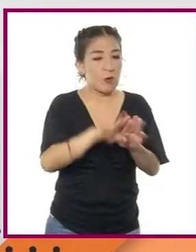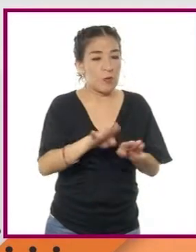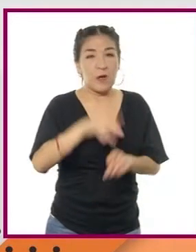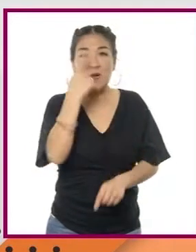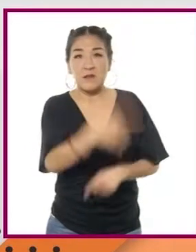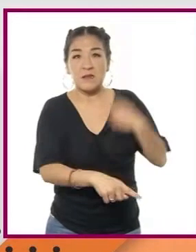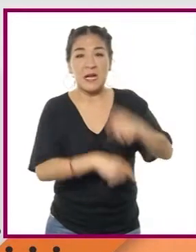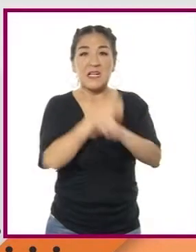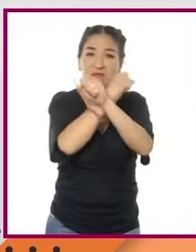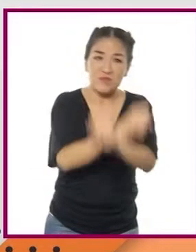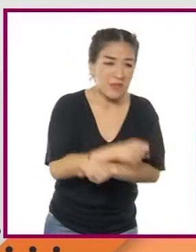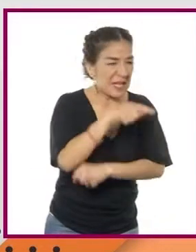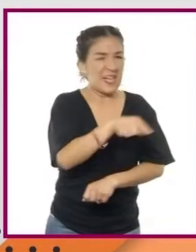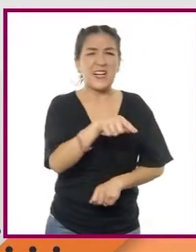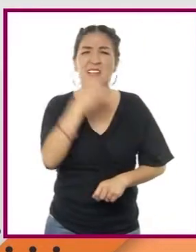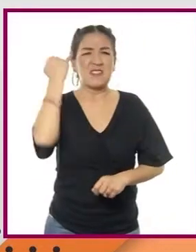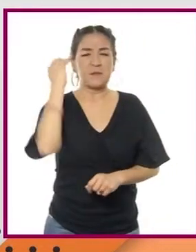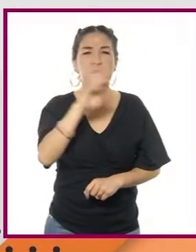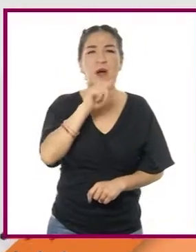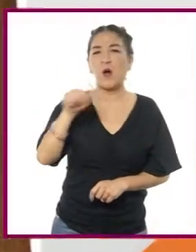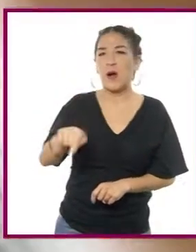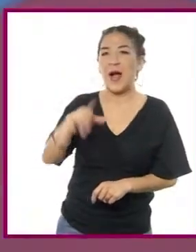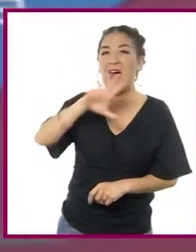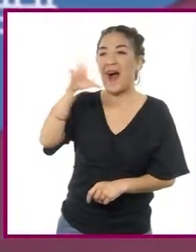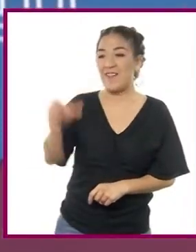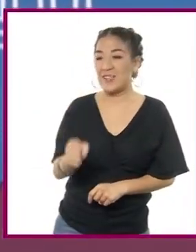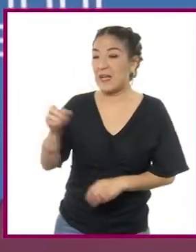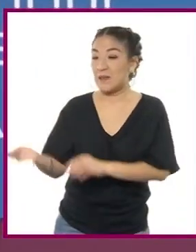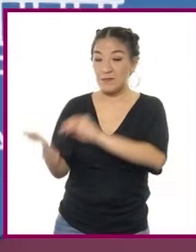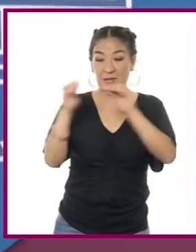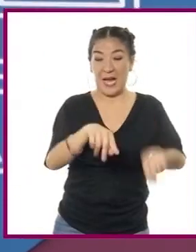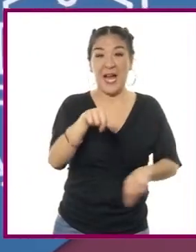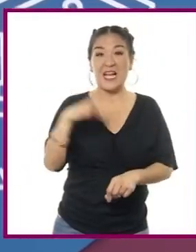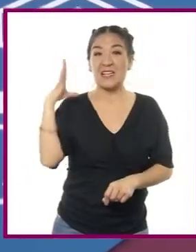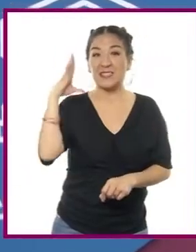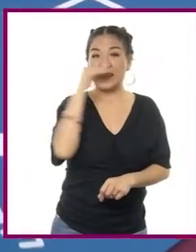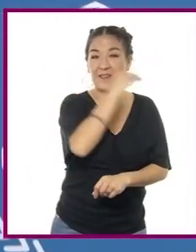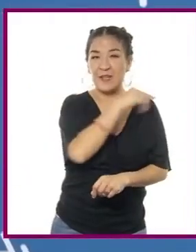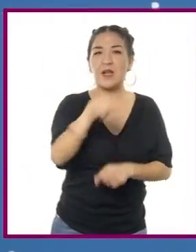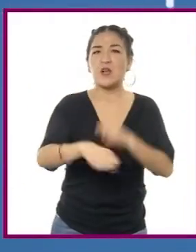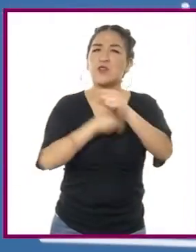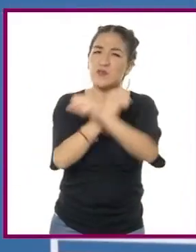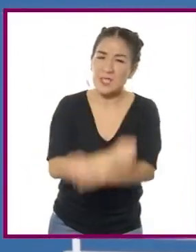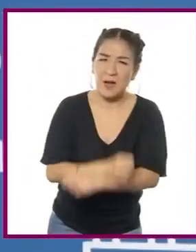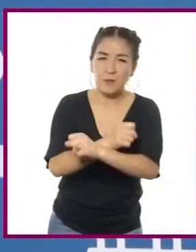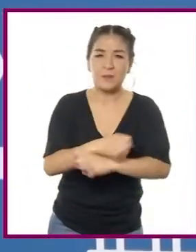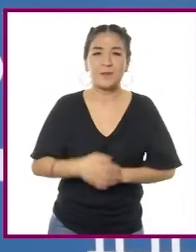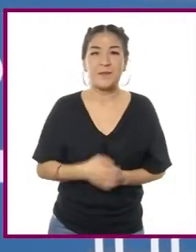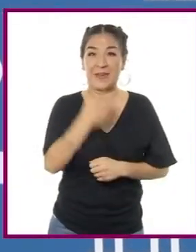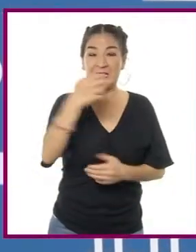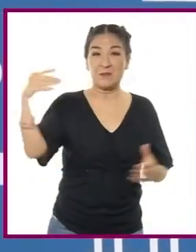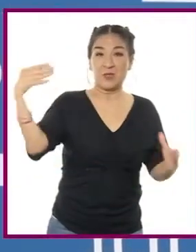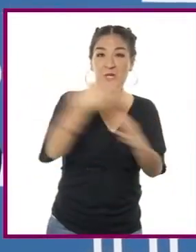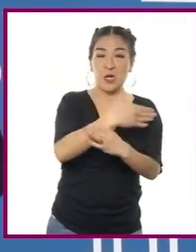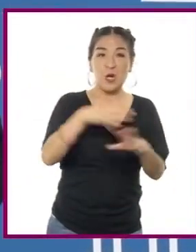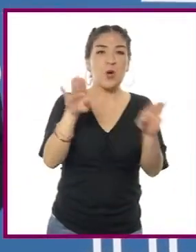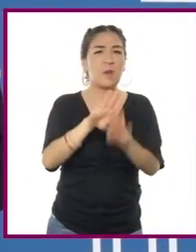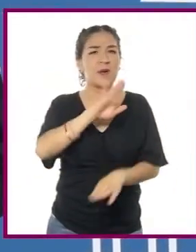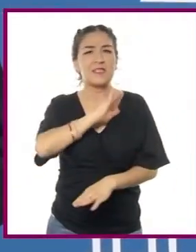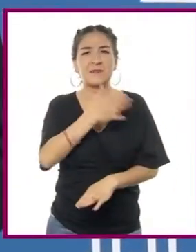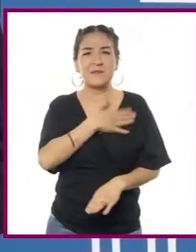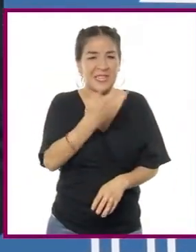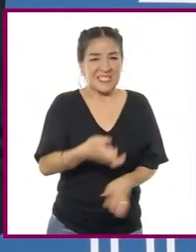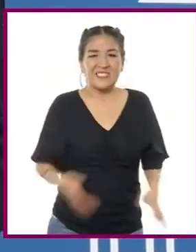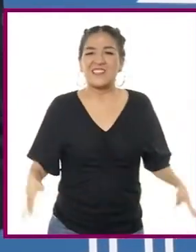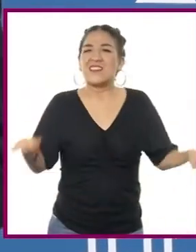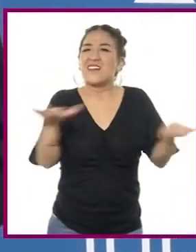por esclavos negros traídos de África. Con la llegada de los españoles, la producción agrícola sufrió una enorme